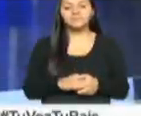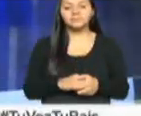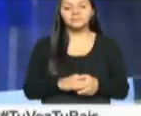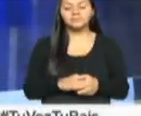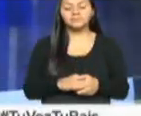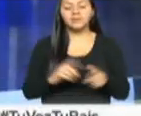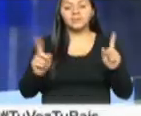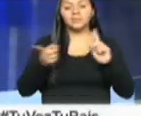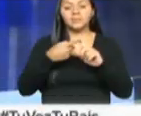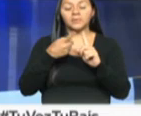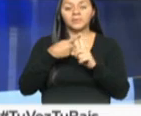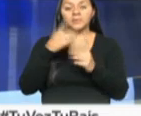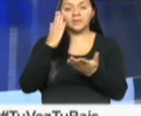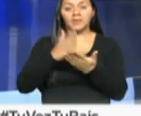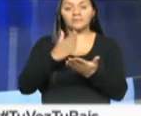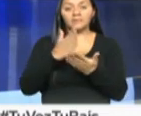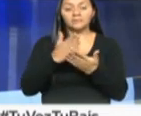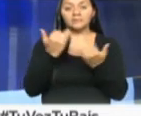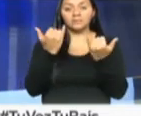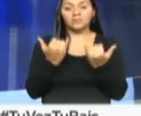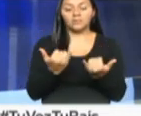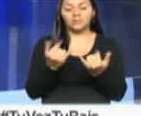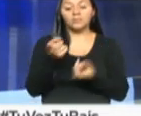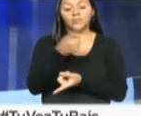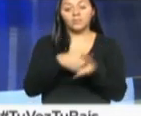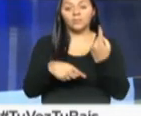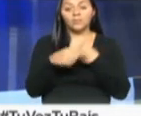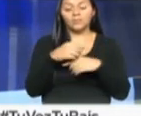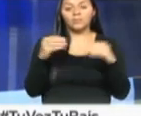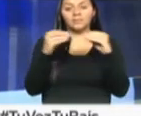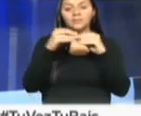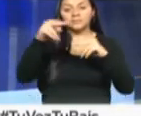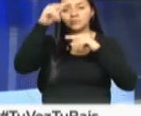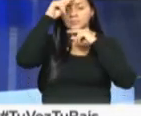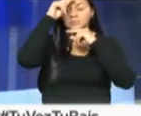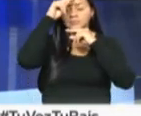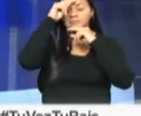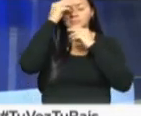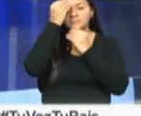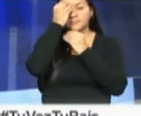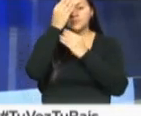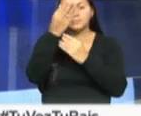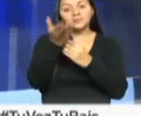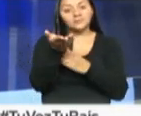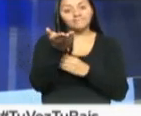Momento de hacer una pausa, pero cuando regresemos tendremos más información para ustedes.